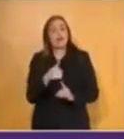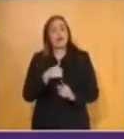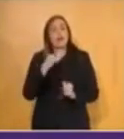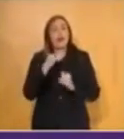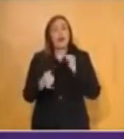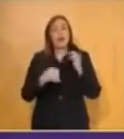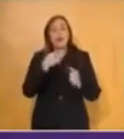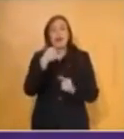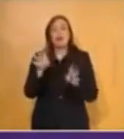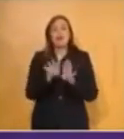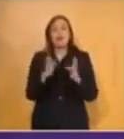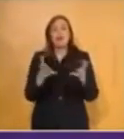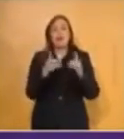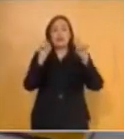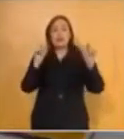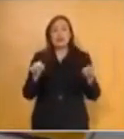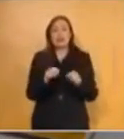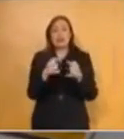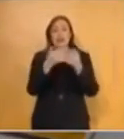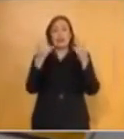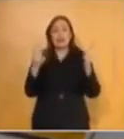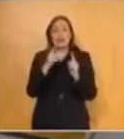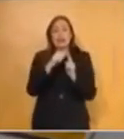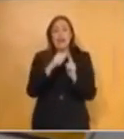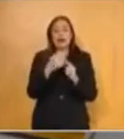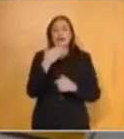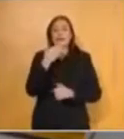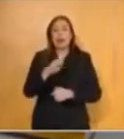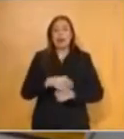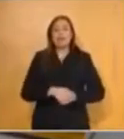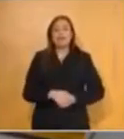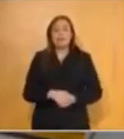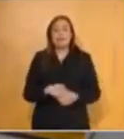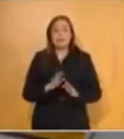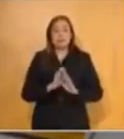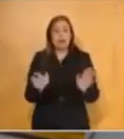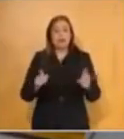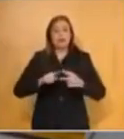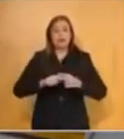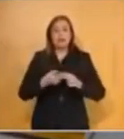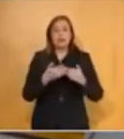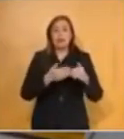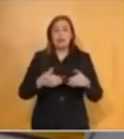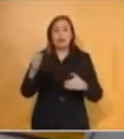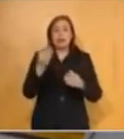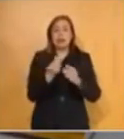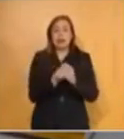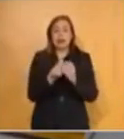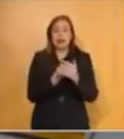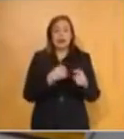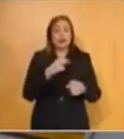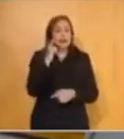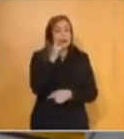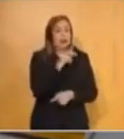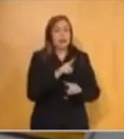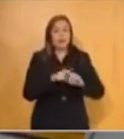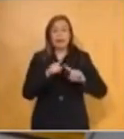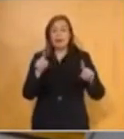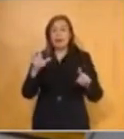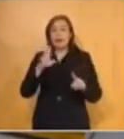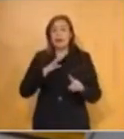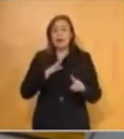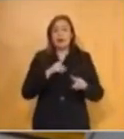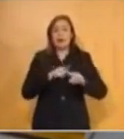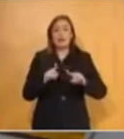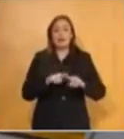realizar nuestra tira cómica. So, let's begin with the class. We have in the screen the different social